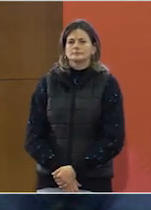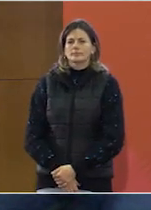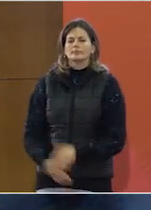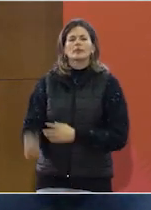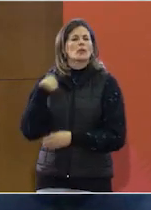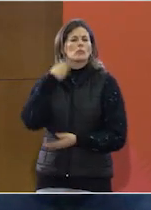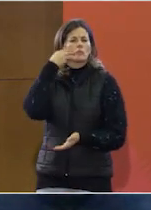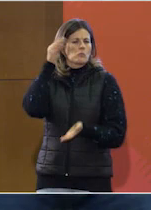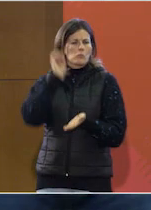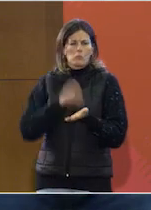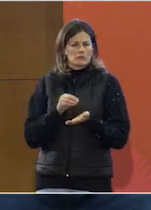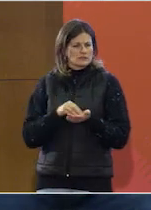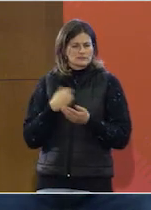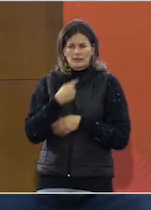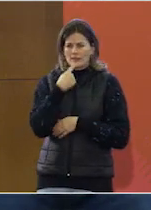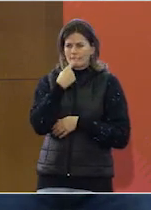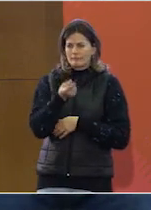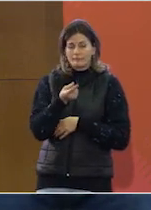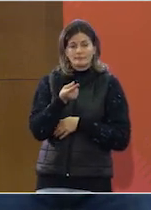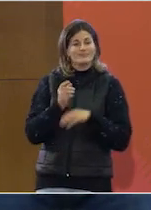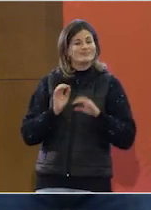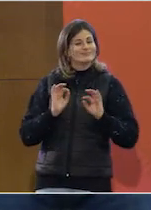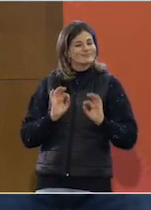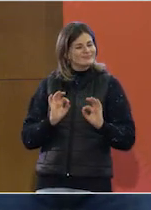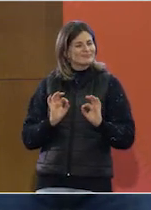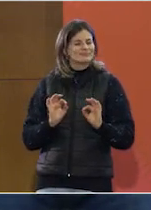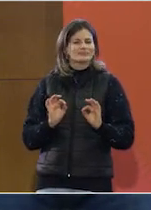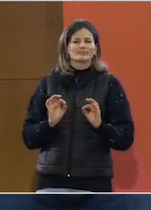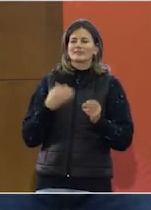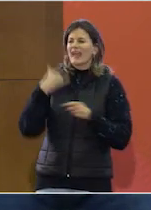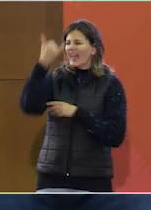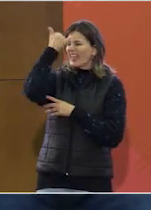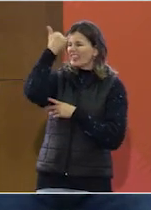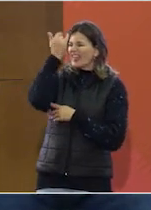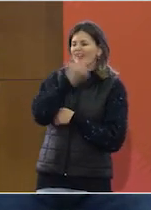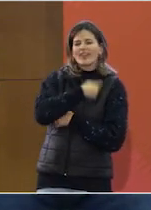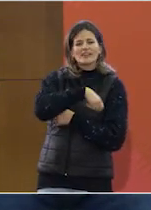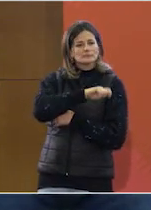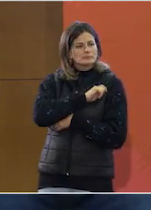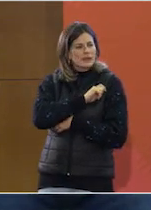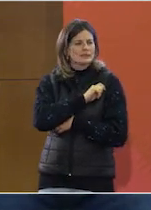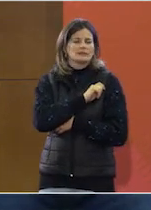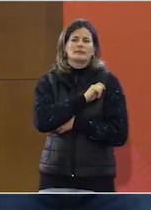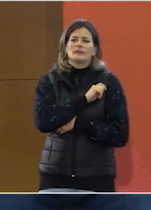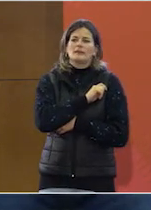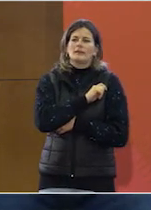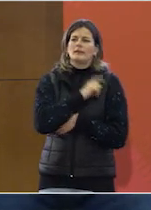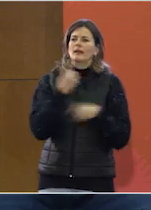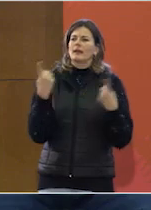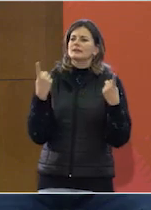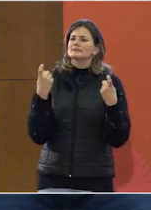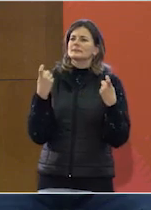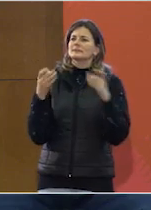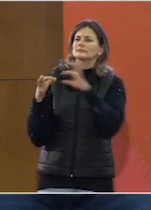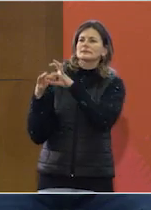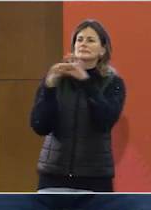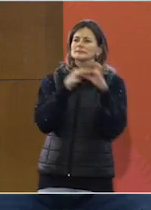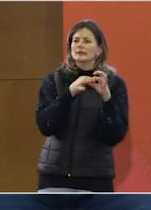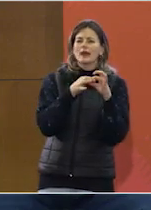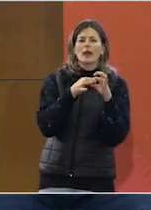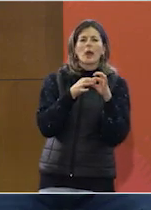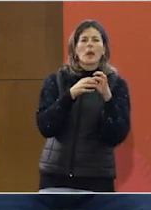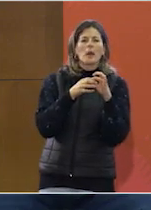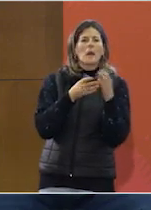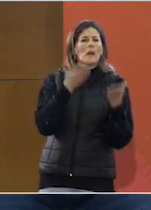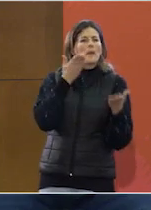Hemos dicho muchas veces que esa idea de España tiene que beber de valores republicanos.